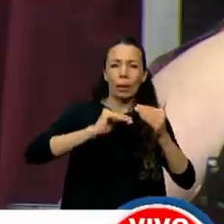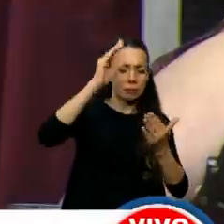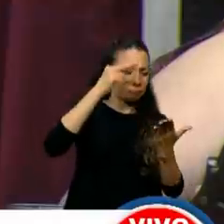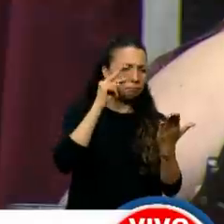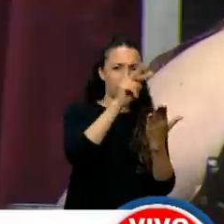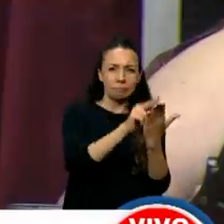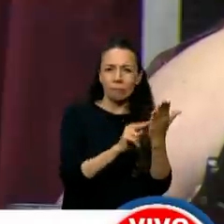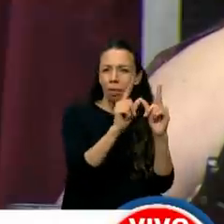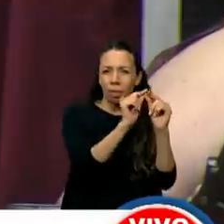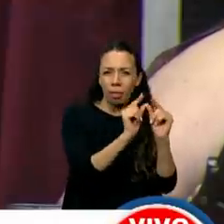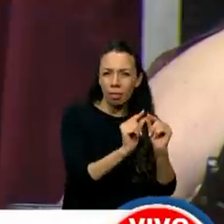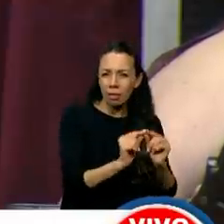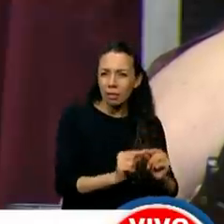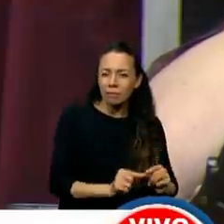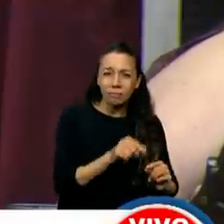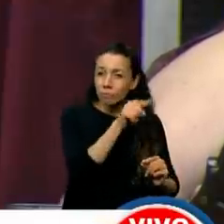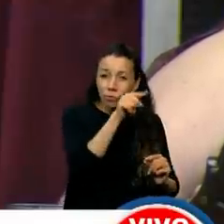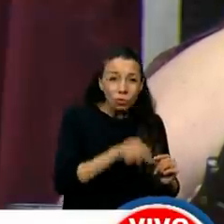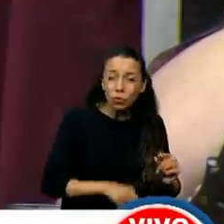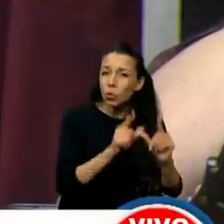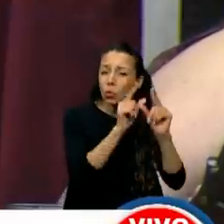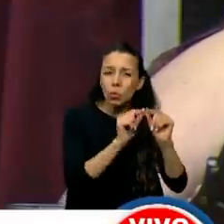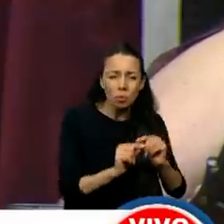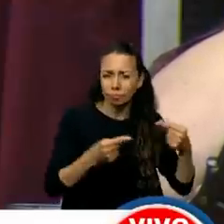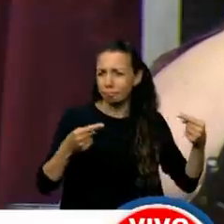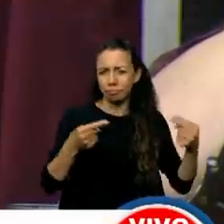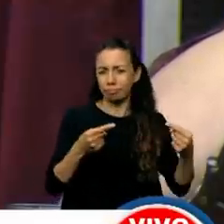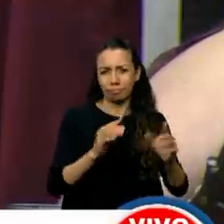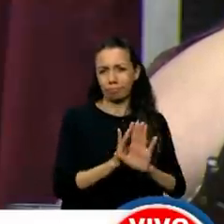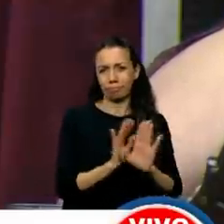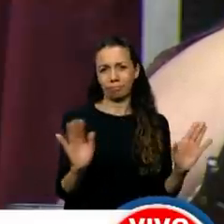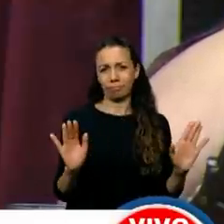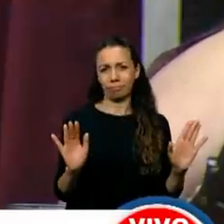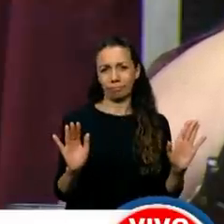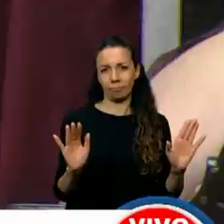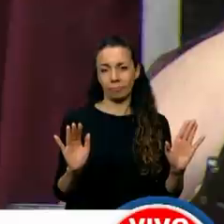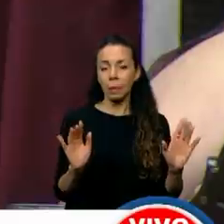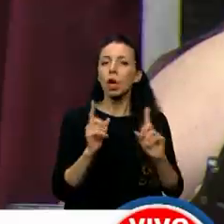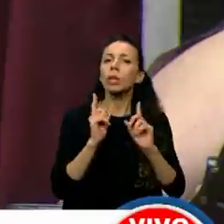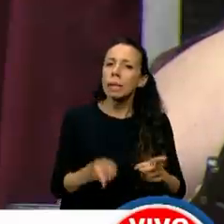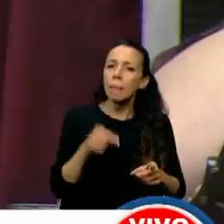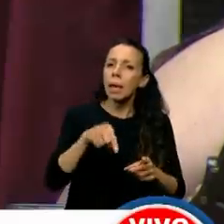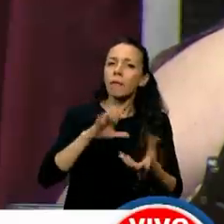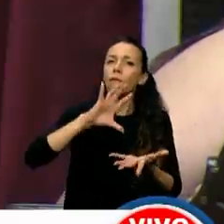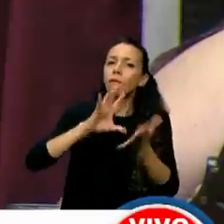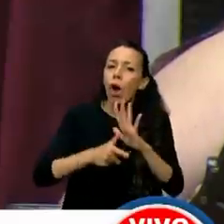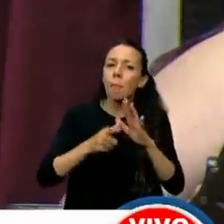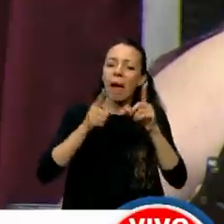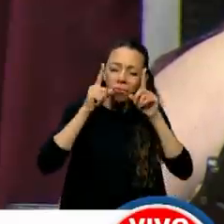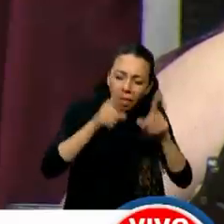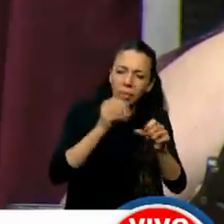de la deuda todos los números son inconsistentes pero también lo es el tratamiento de este proyecto